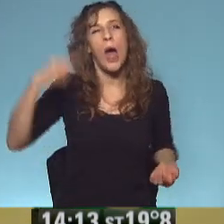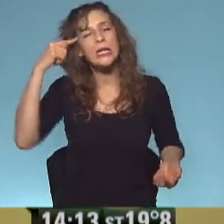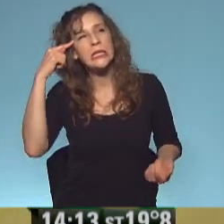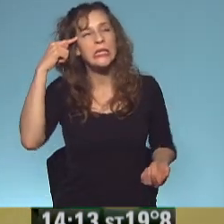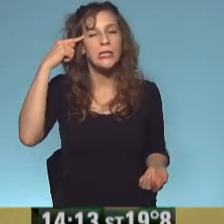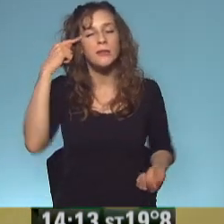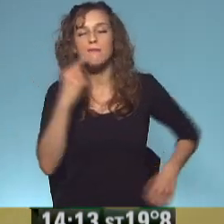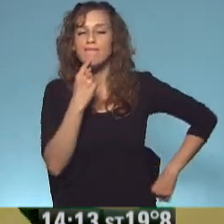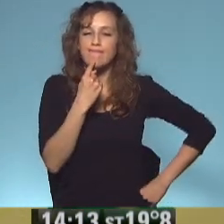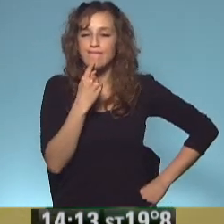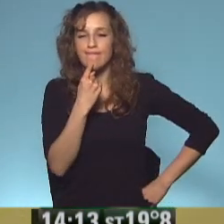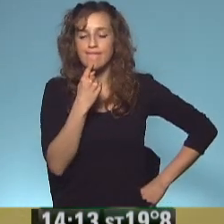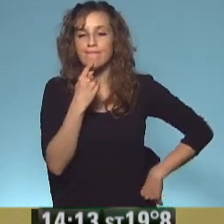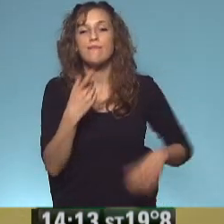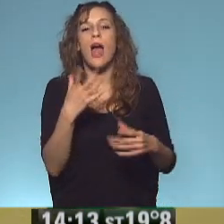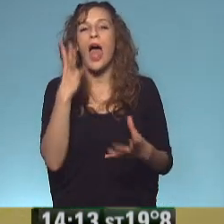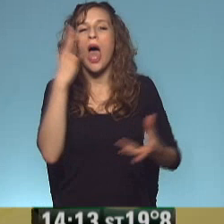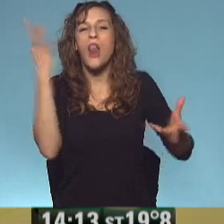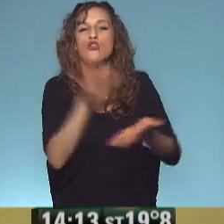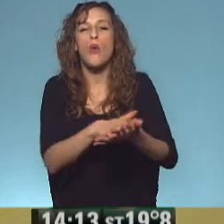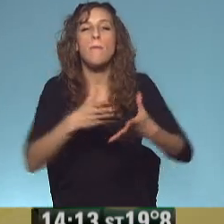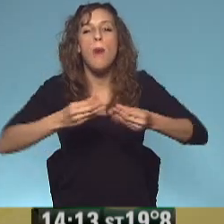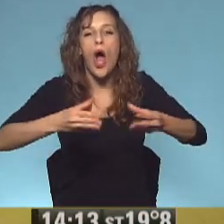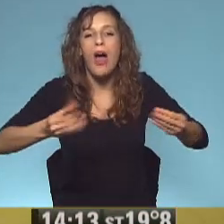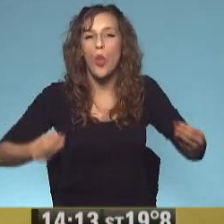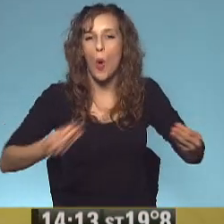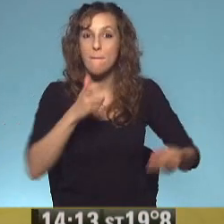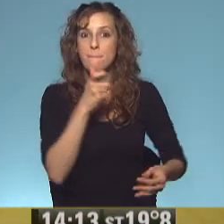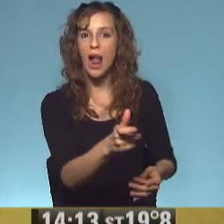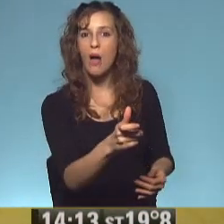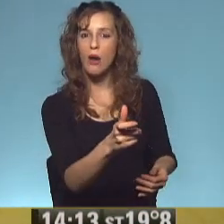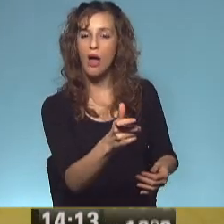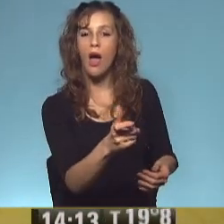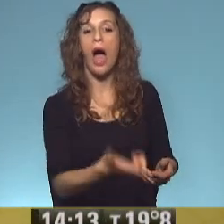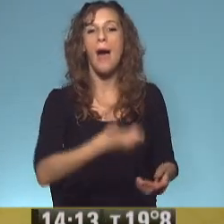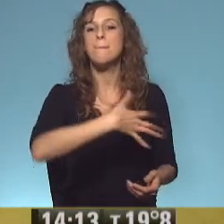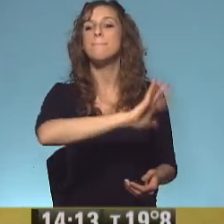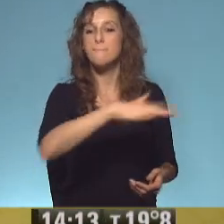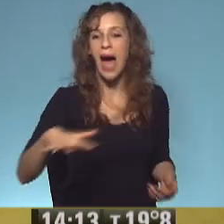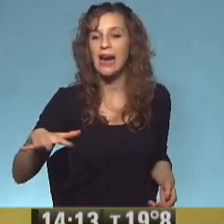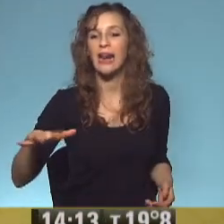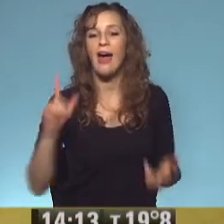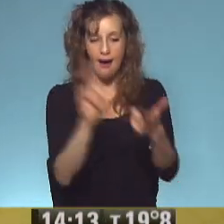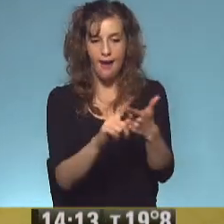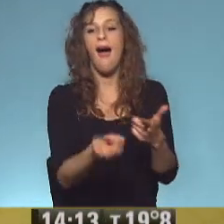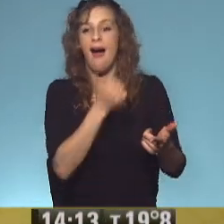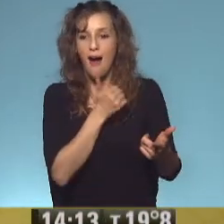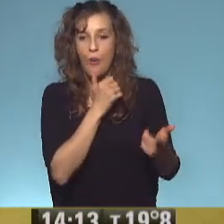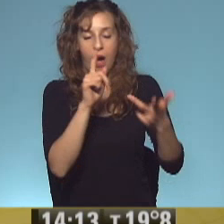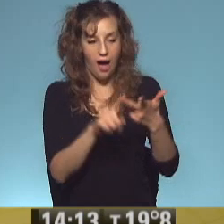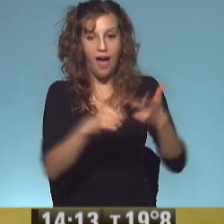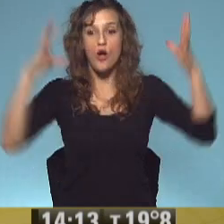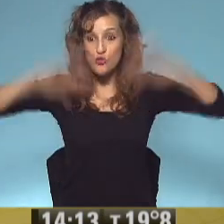Palabras mojadas. ¡Uno, dos, tres, ya! Mar. Agua.